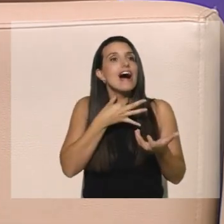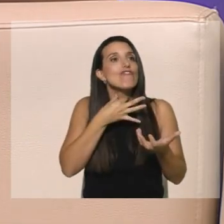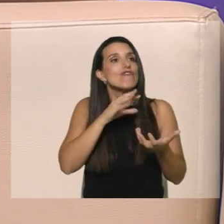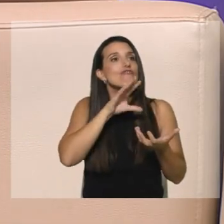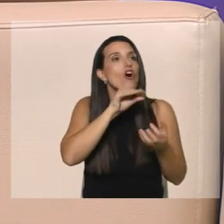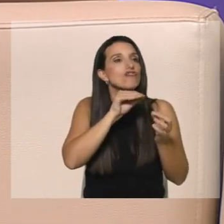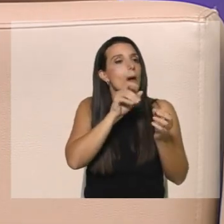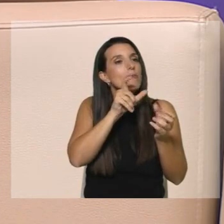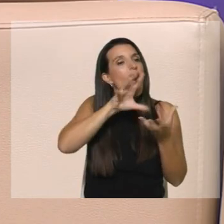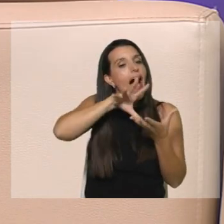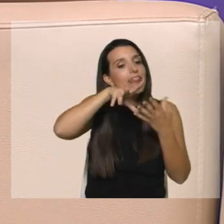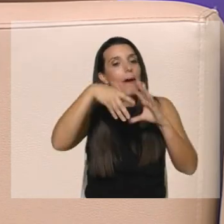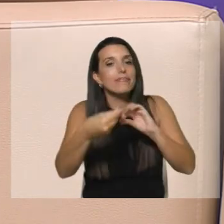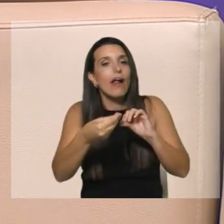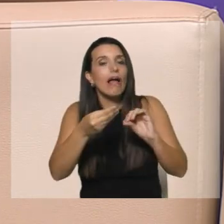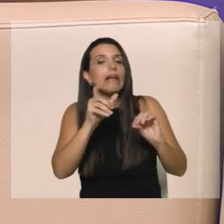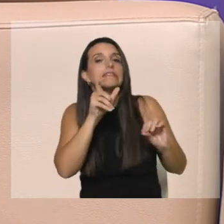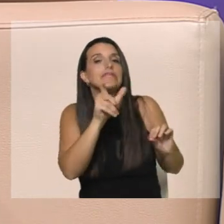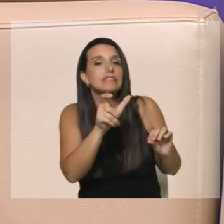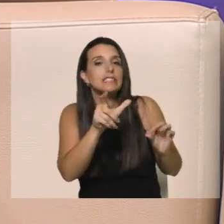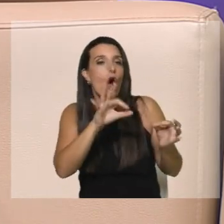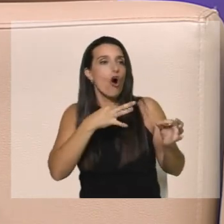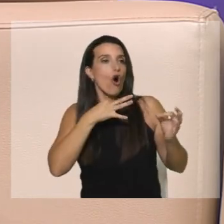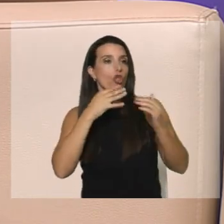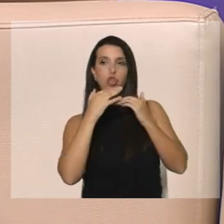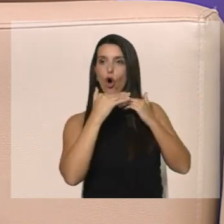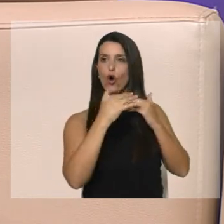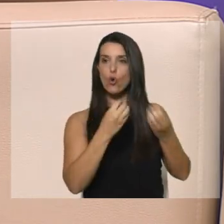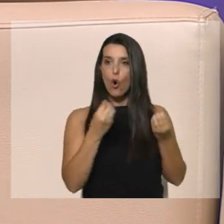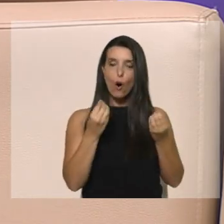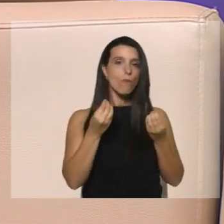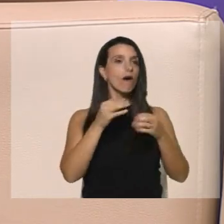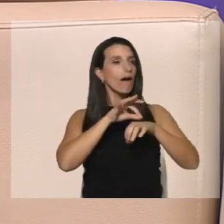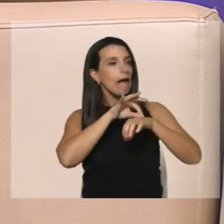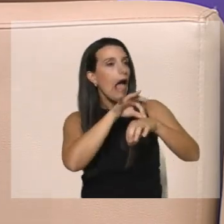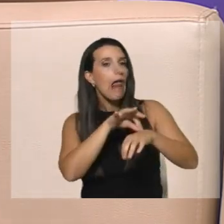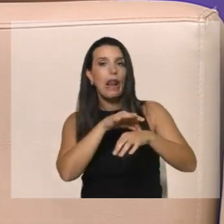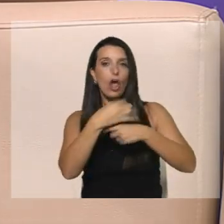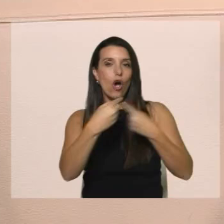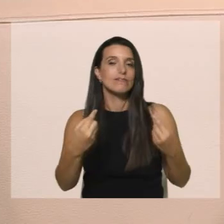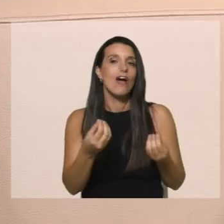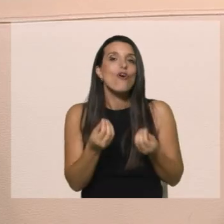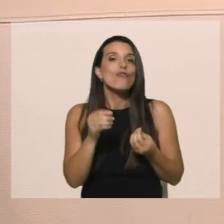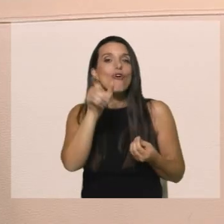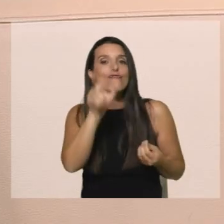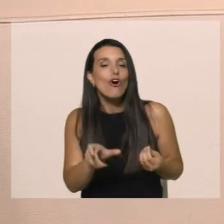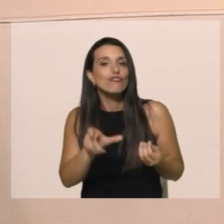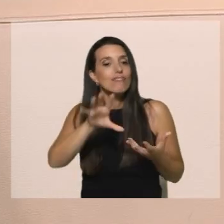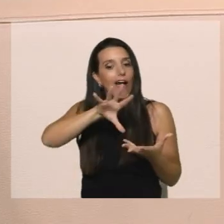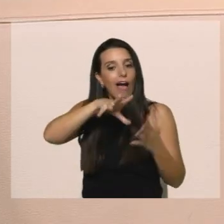de la palabra. Sí, El tono con el que vos le das, Sí. la indicación. exacto. ¿Cómo hiciste eso